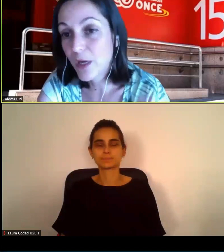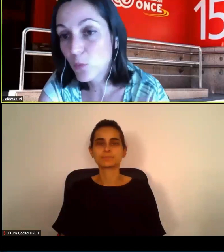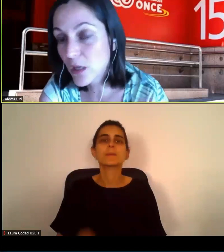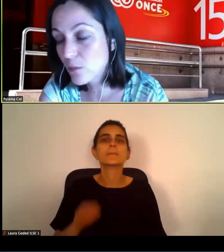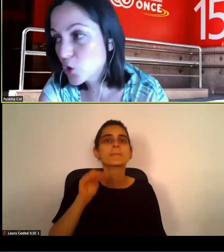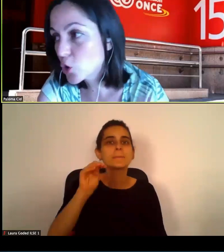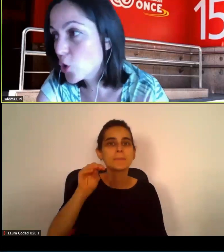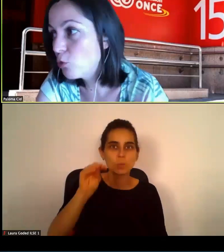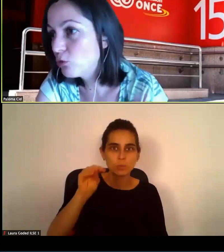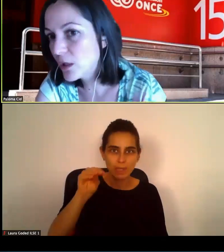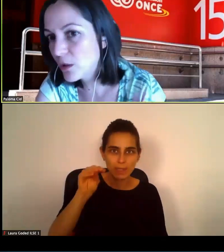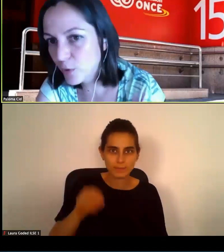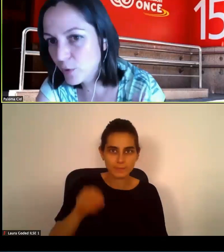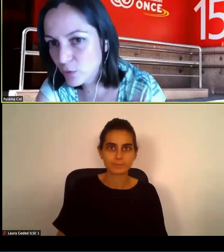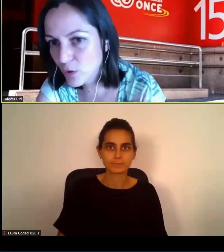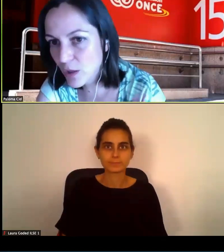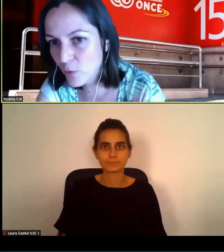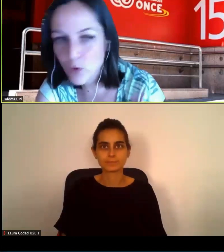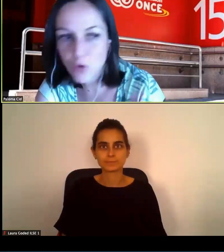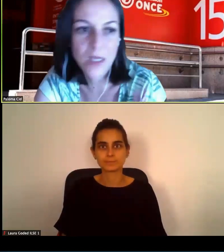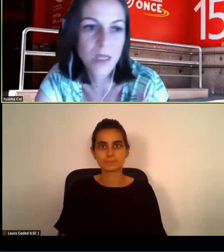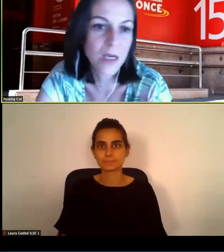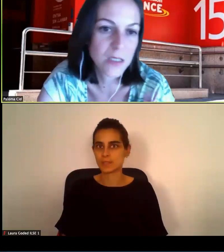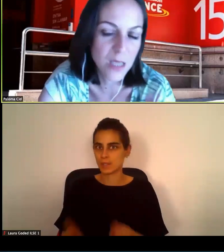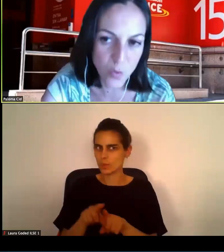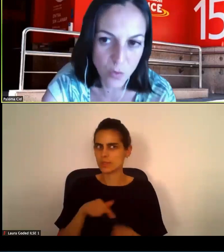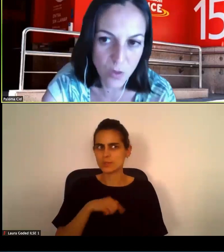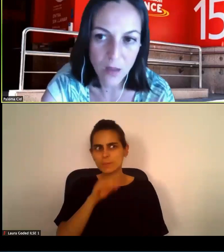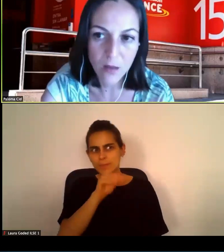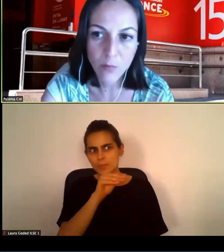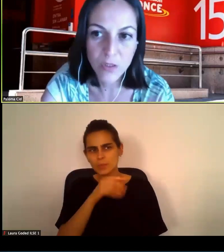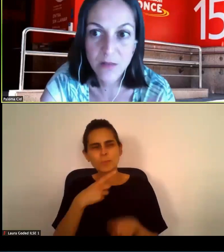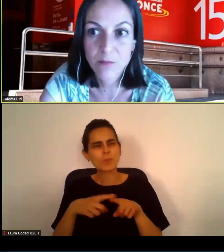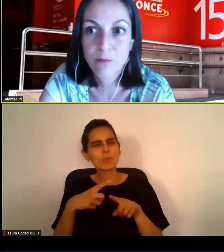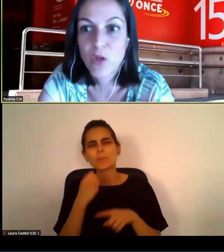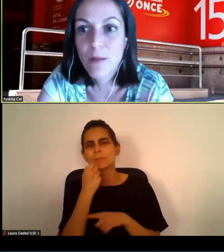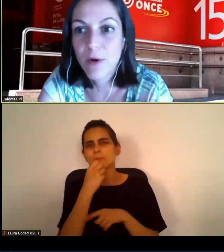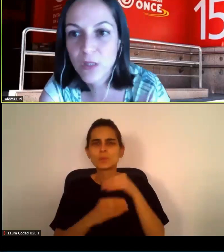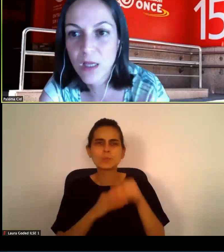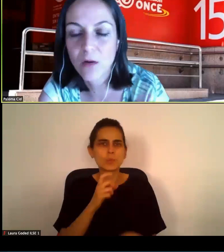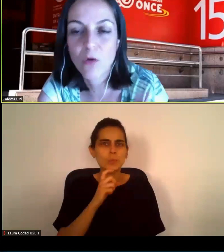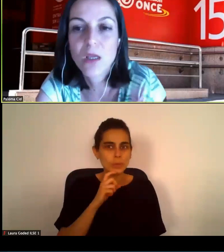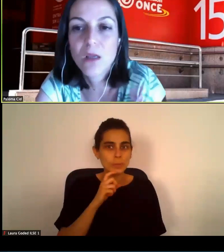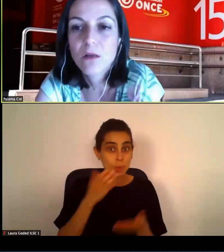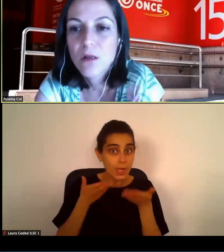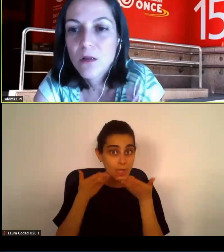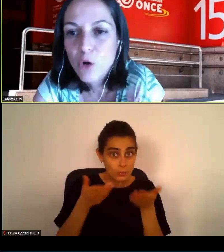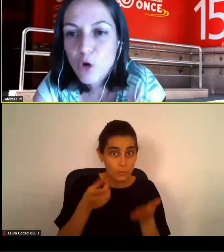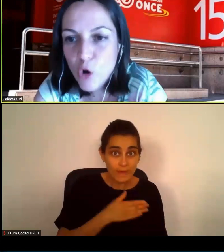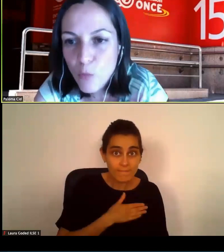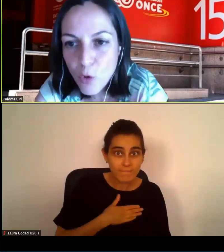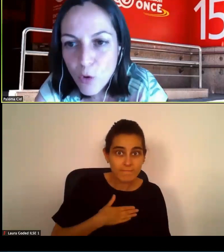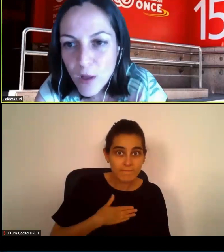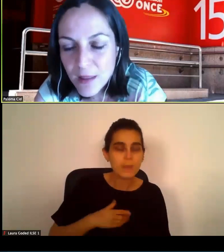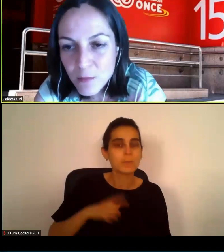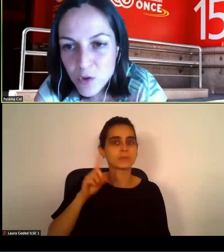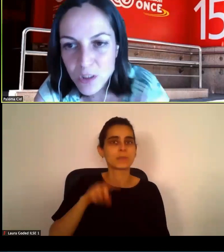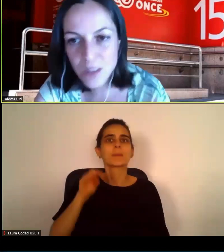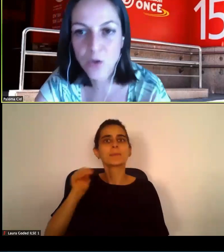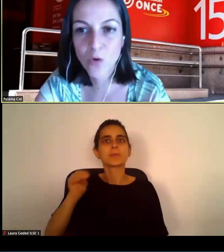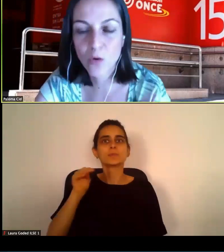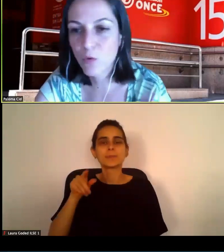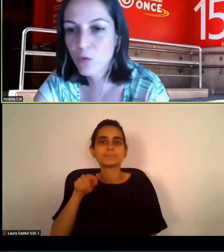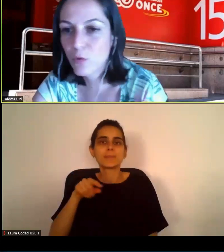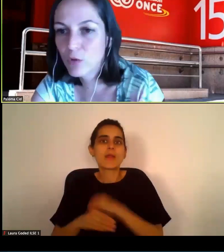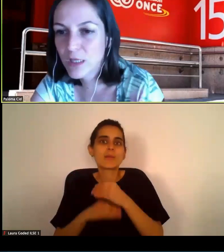que preguntamos cómo utilizo un producto de apoyo, ¿quieres ayuda? Pues voy a preguntar, oye, ¿cómo hacemos